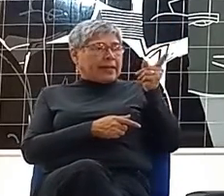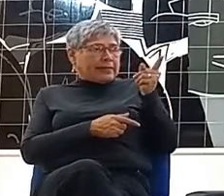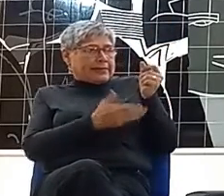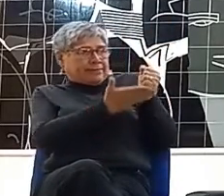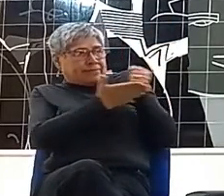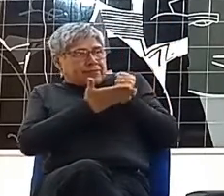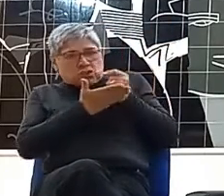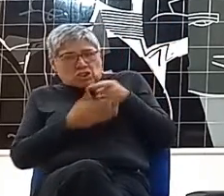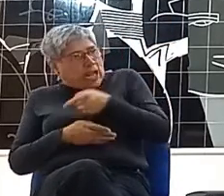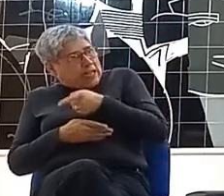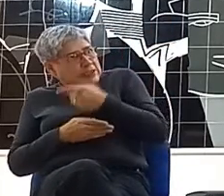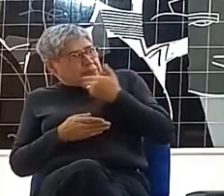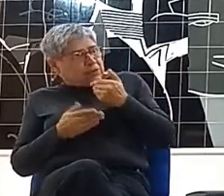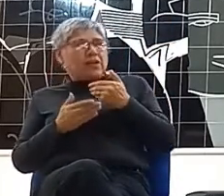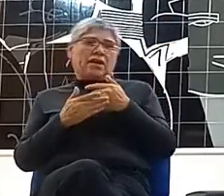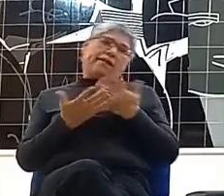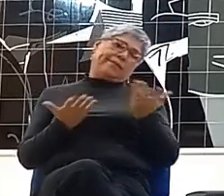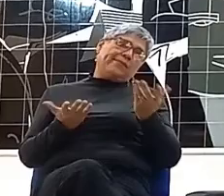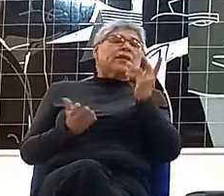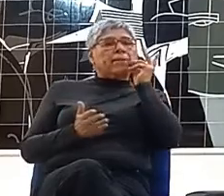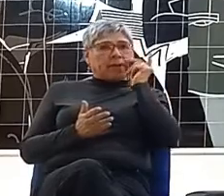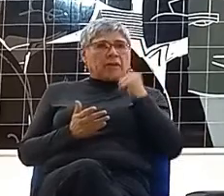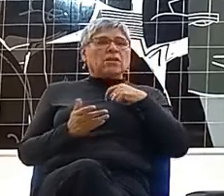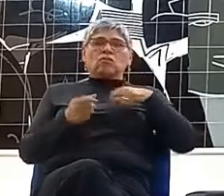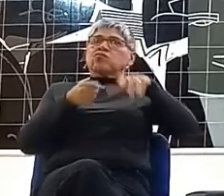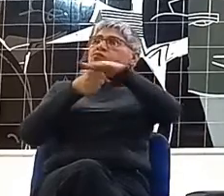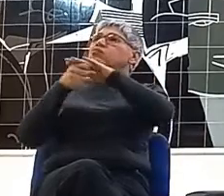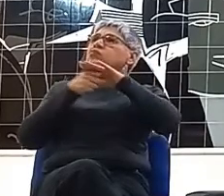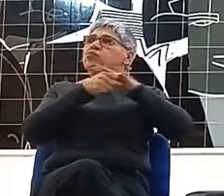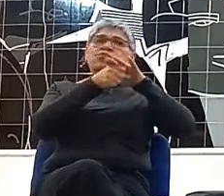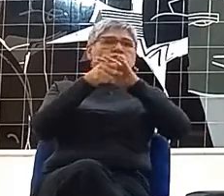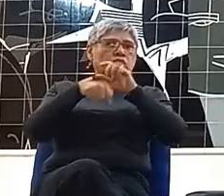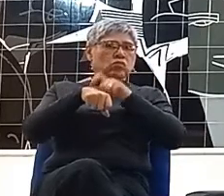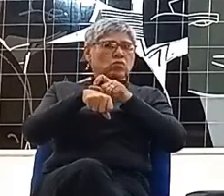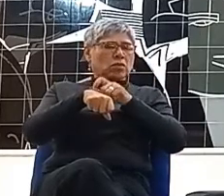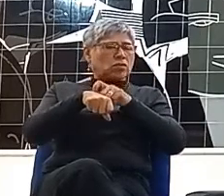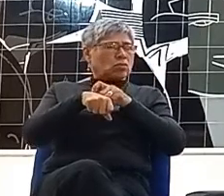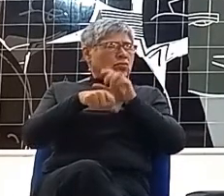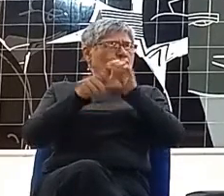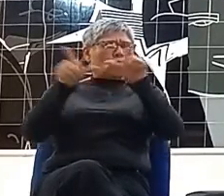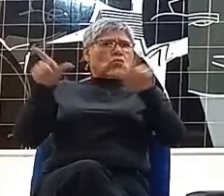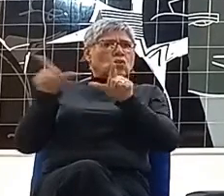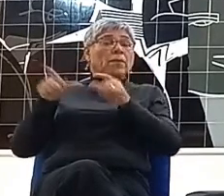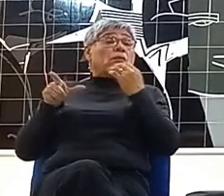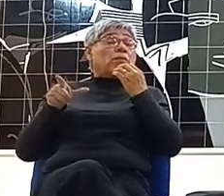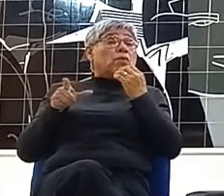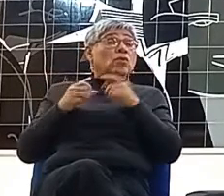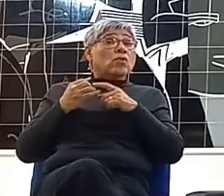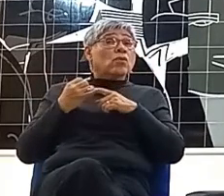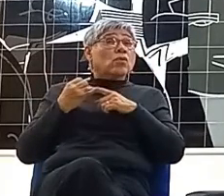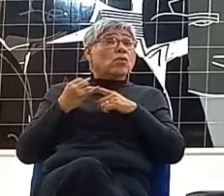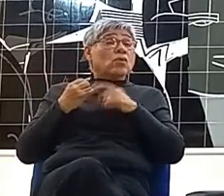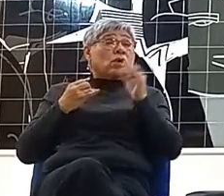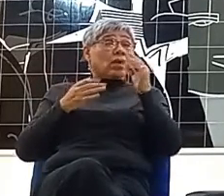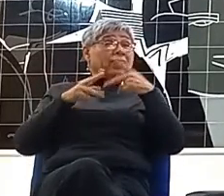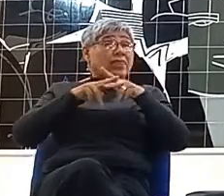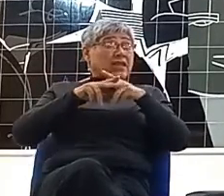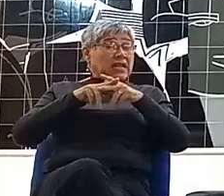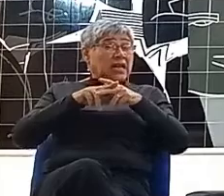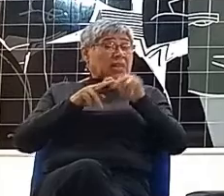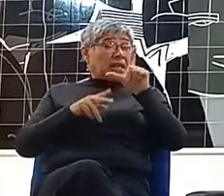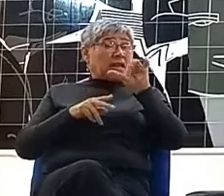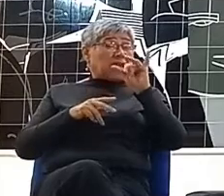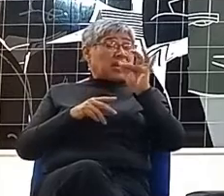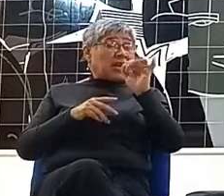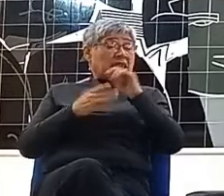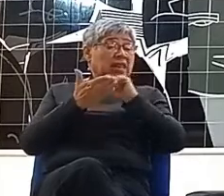Pereira tenía escenarios muy interesantes en su momento, como fue el taller literario Luis Vidales